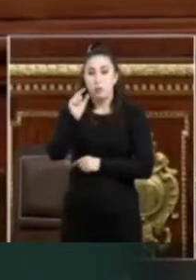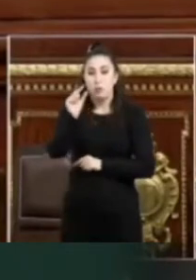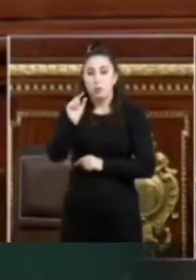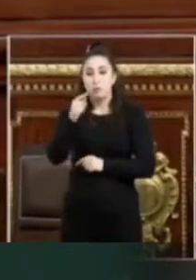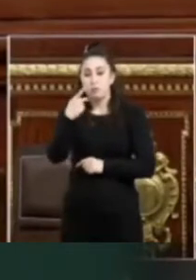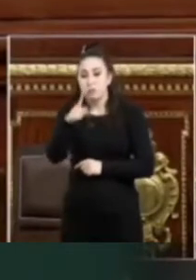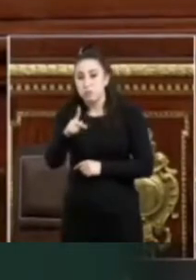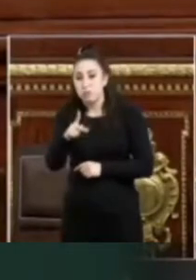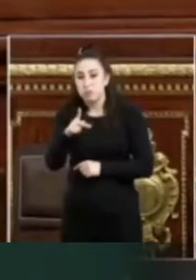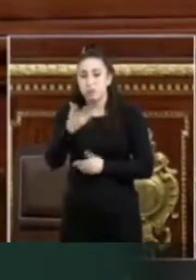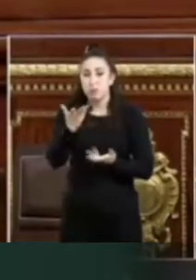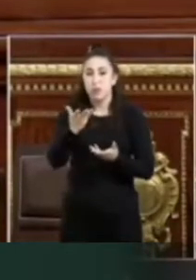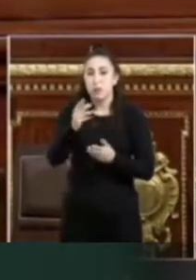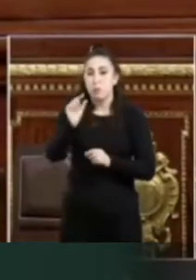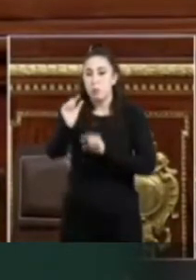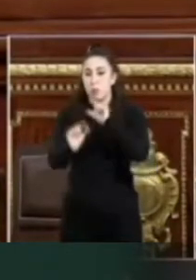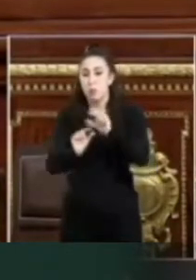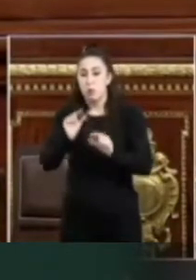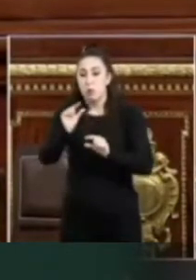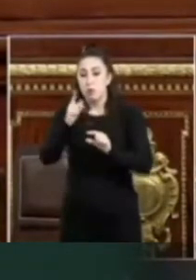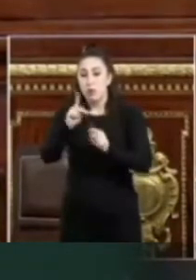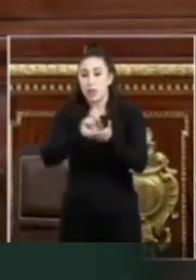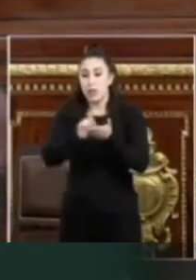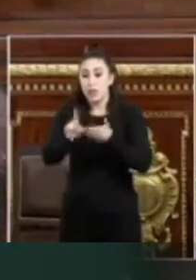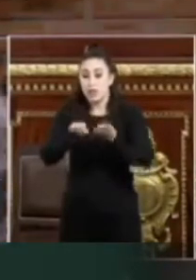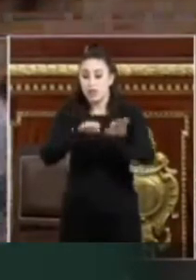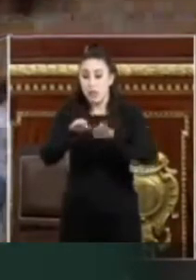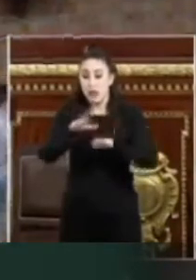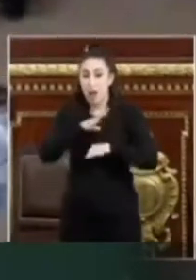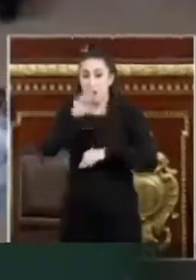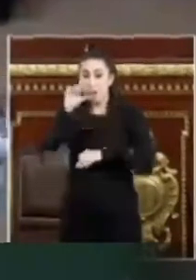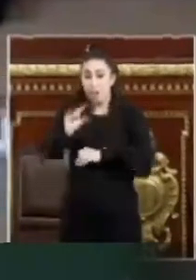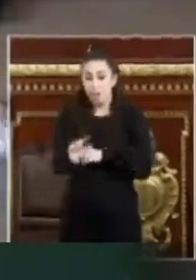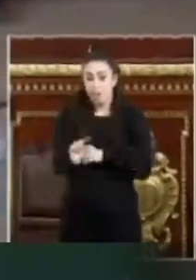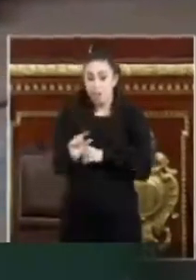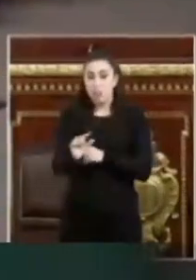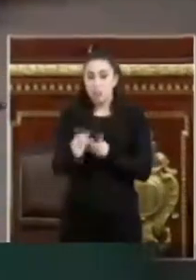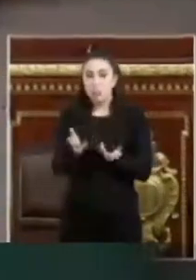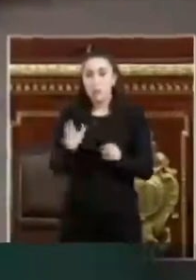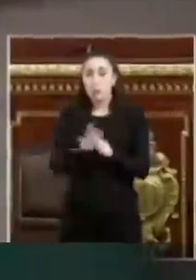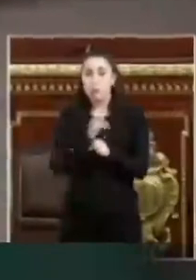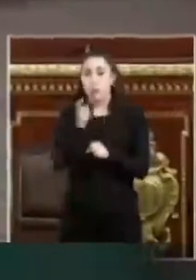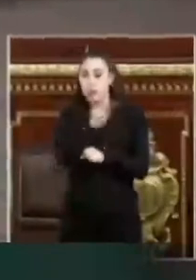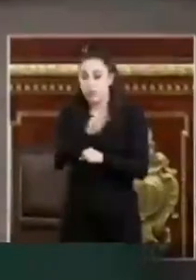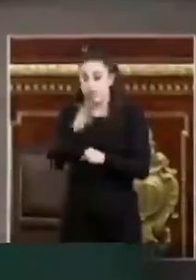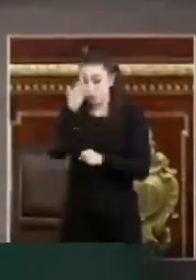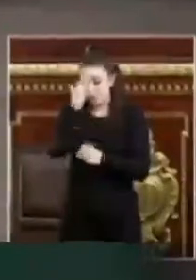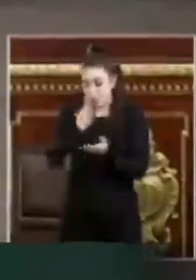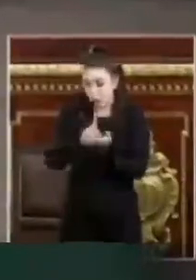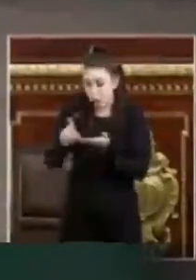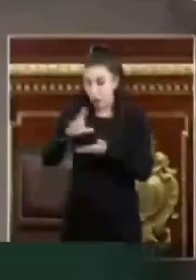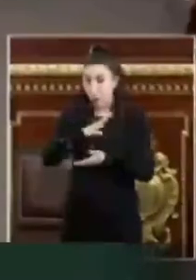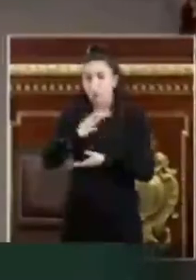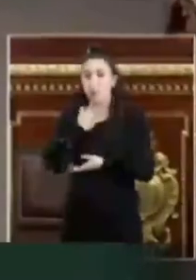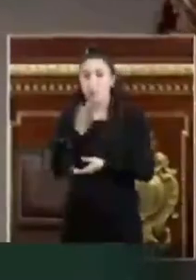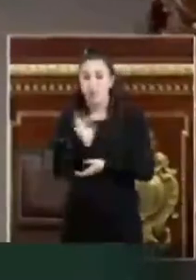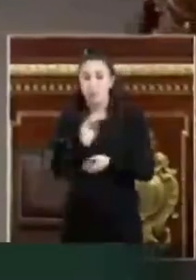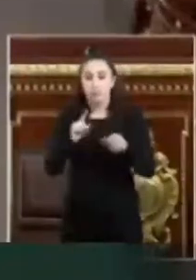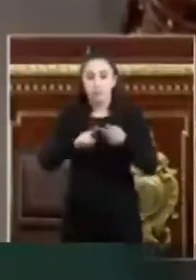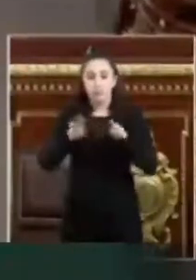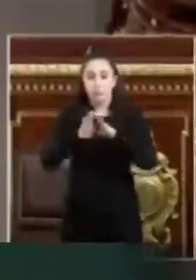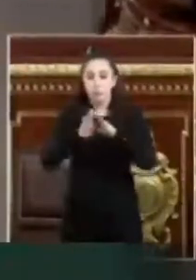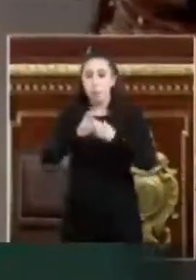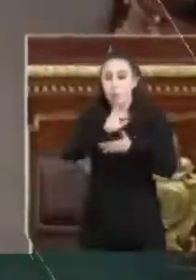relaciones laborales, así como prestaciones de seguridad social, en tanto que los usuarios de estas plataformas han sido afectados con incidentes